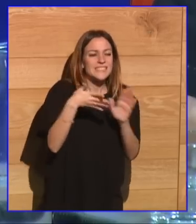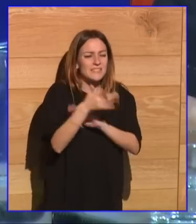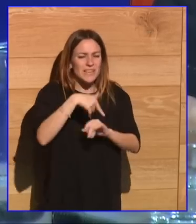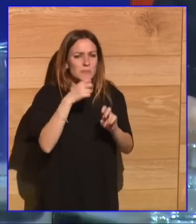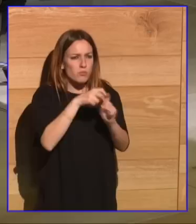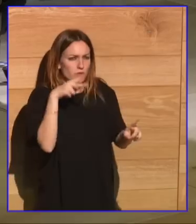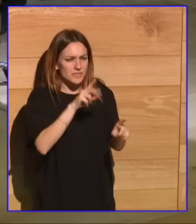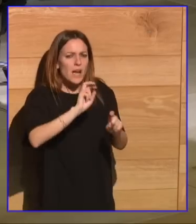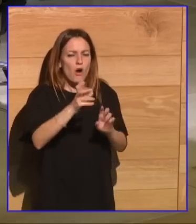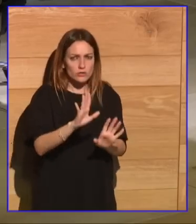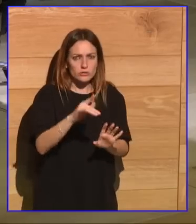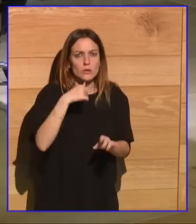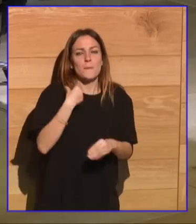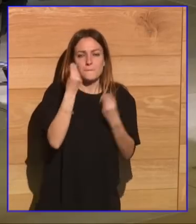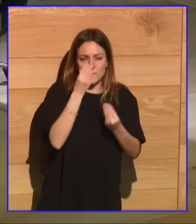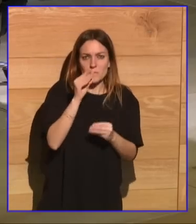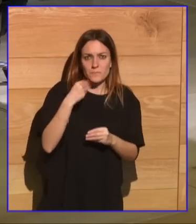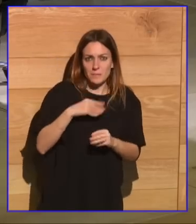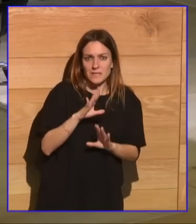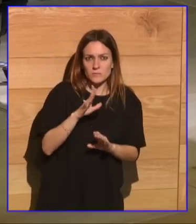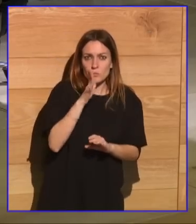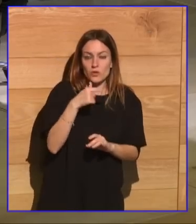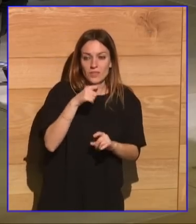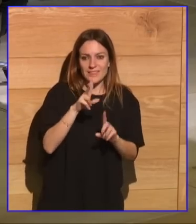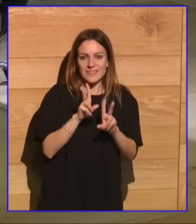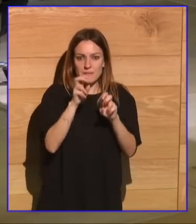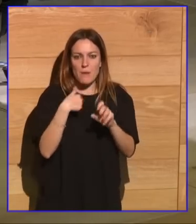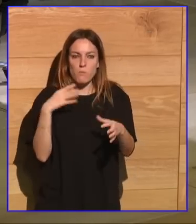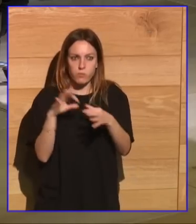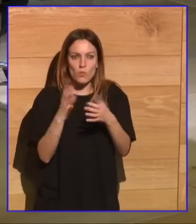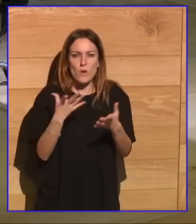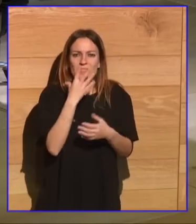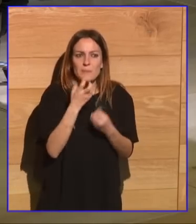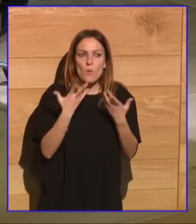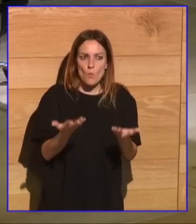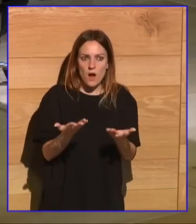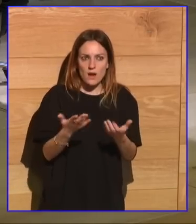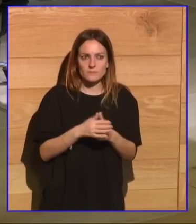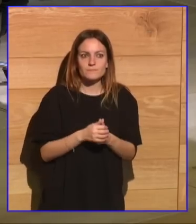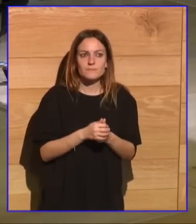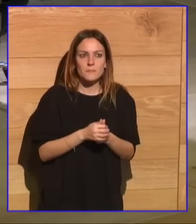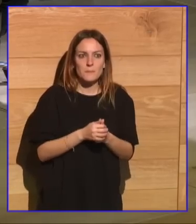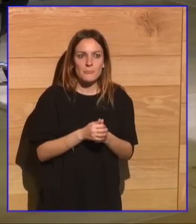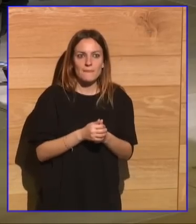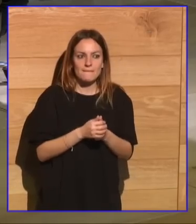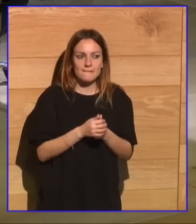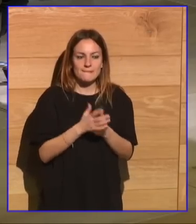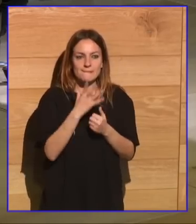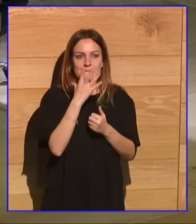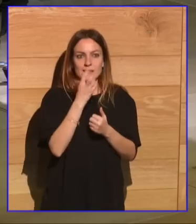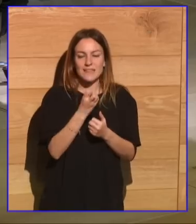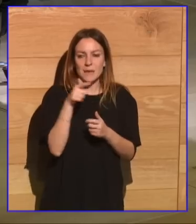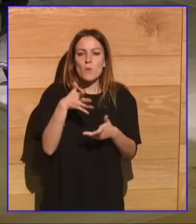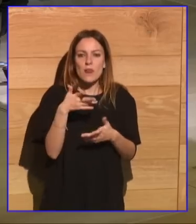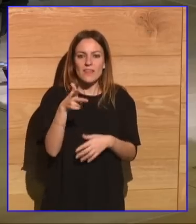decir que tú puedes decir que es de lo que va el asunto. O cuál es el drama. El drama es un asunto de